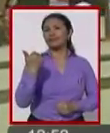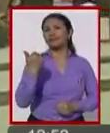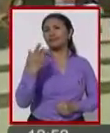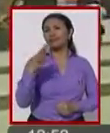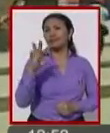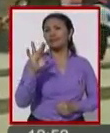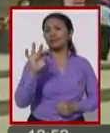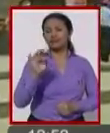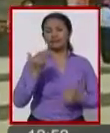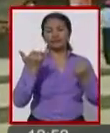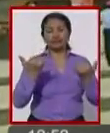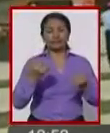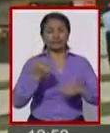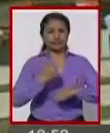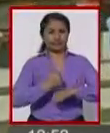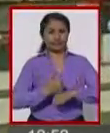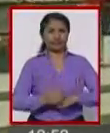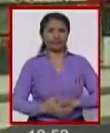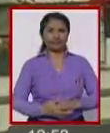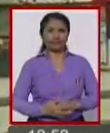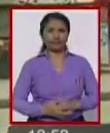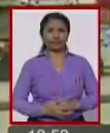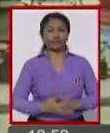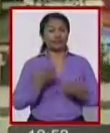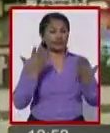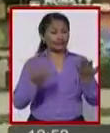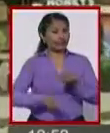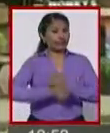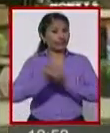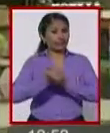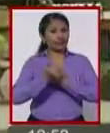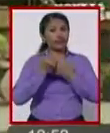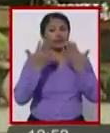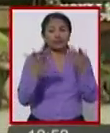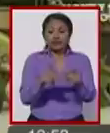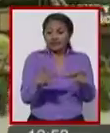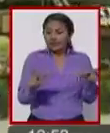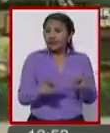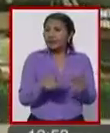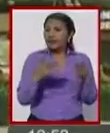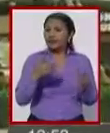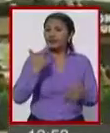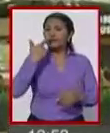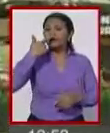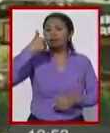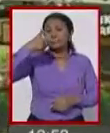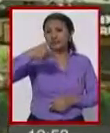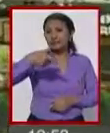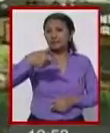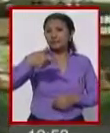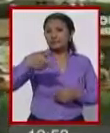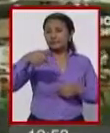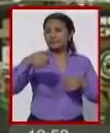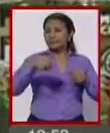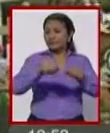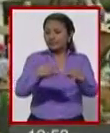de la avenida Banzer, donde actualmente nos encontramos, Nicole. ¿Hay peligro tal vez en la zona? Sabemos que hay un surtidor cerca.